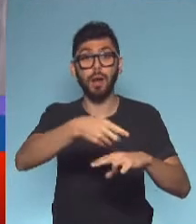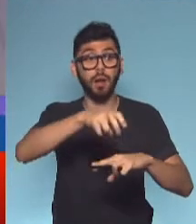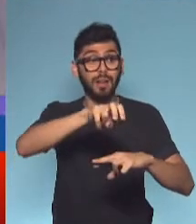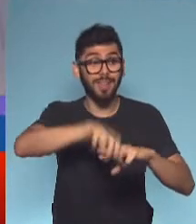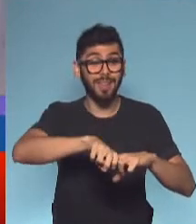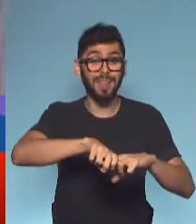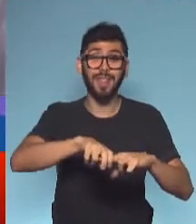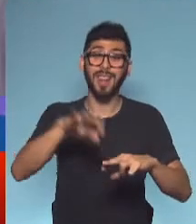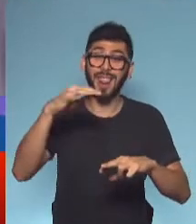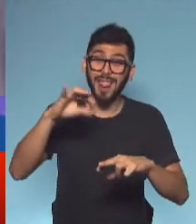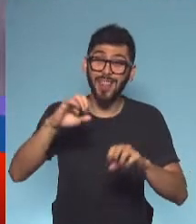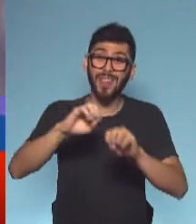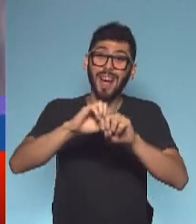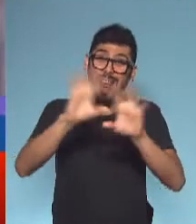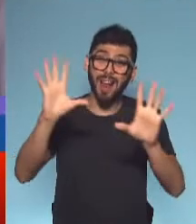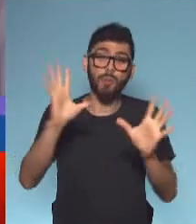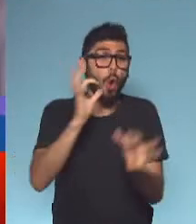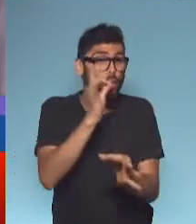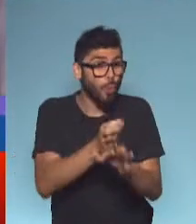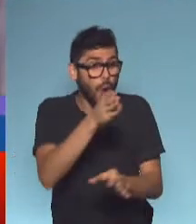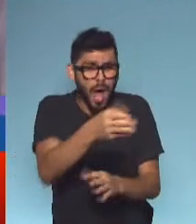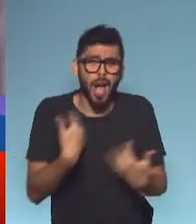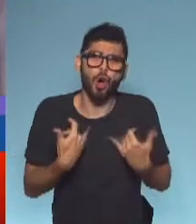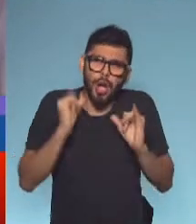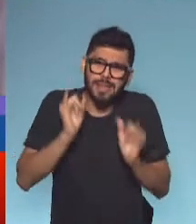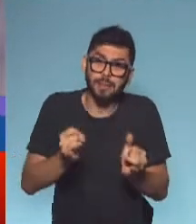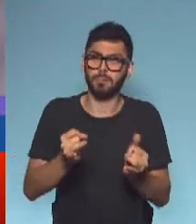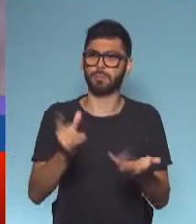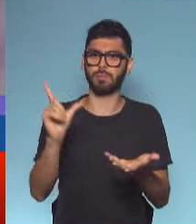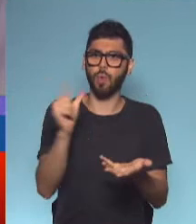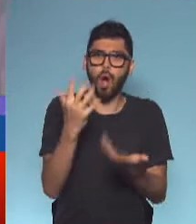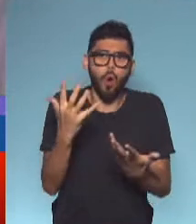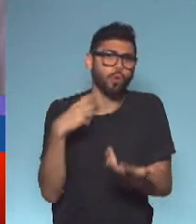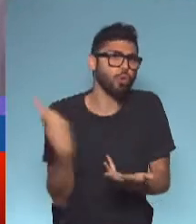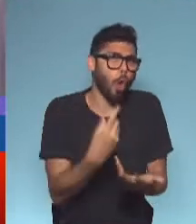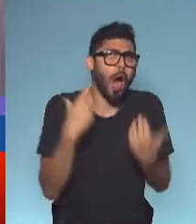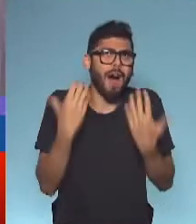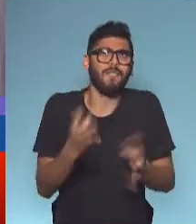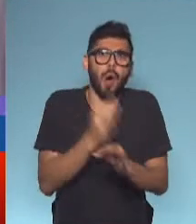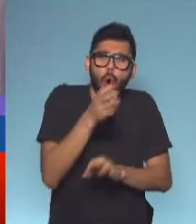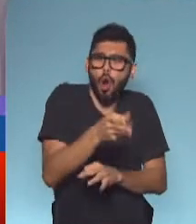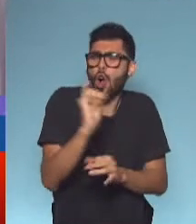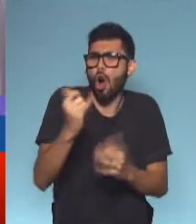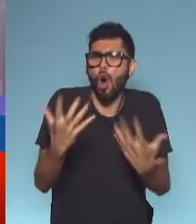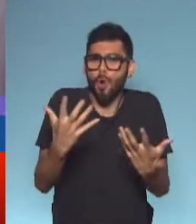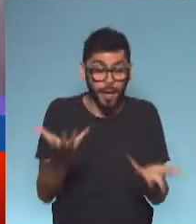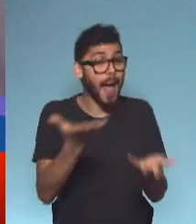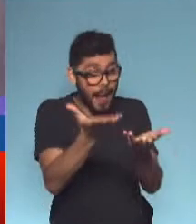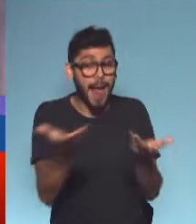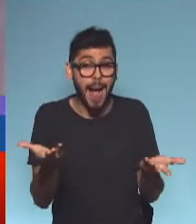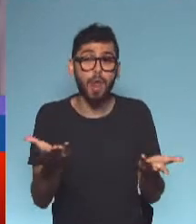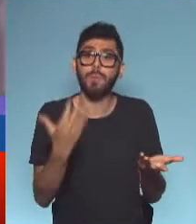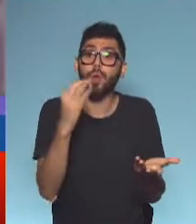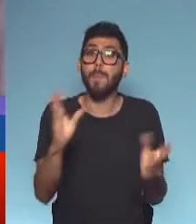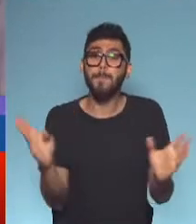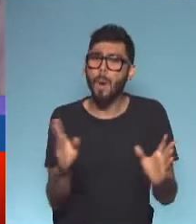tener que aclarar que están a favor de la presencialidad. ¿Quién no está a favor de la presencialidad? Todos lo estamos. Pero claro, Claro. es un momento